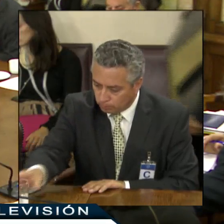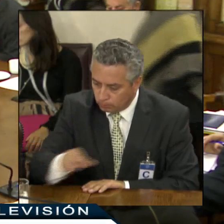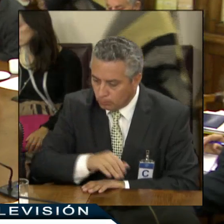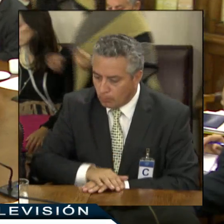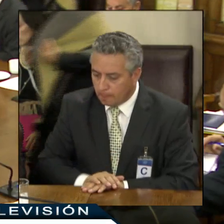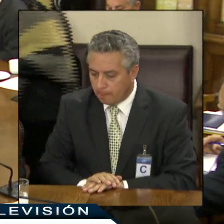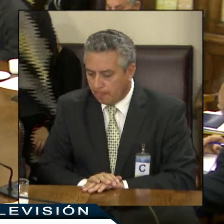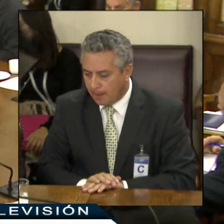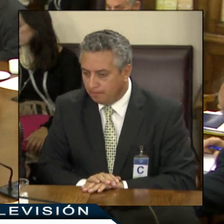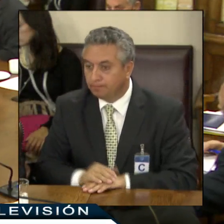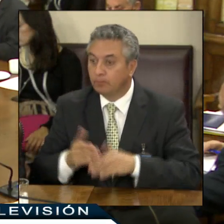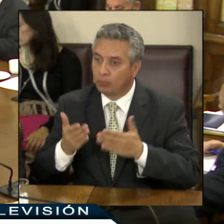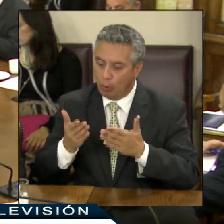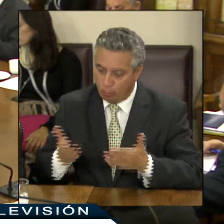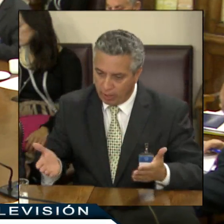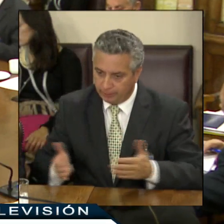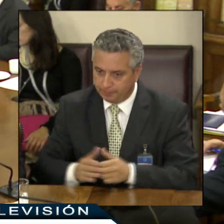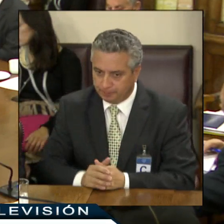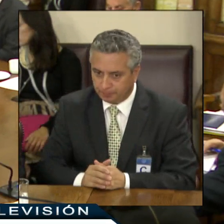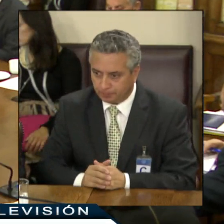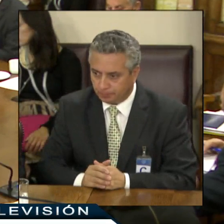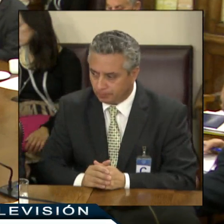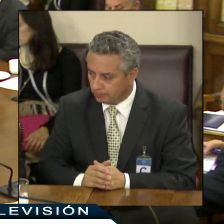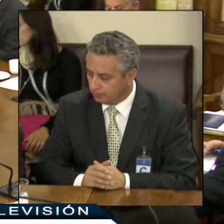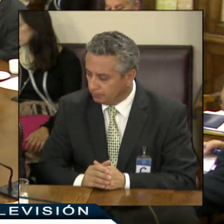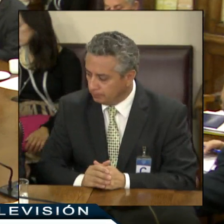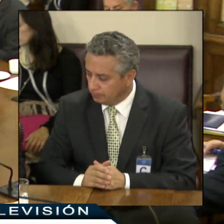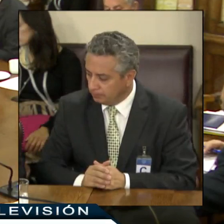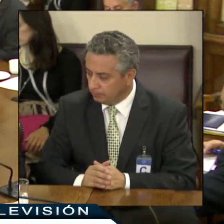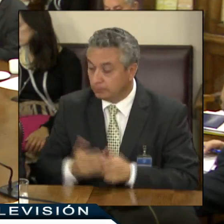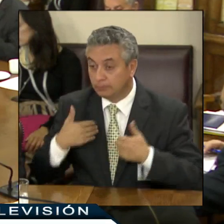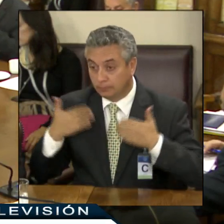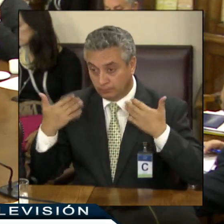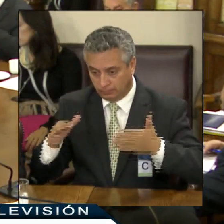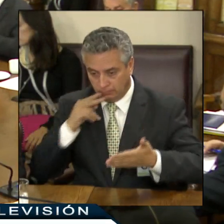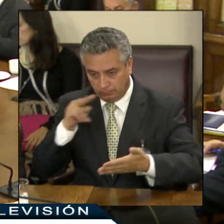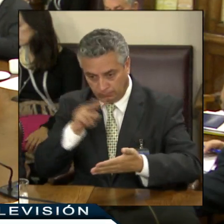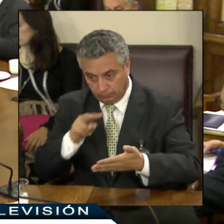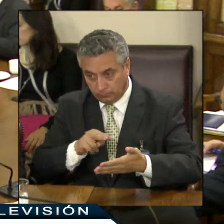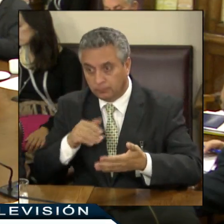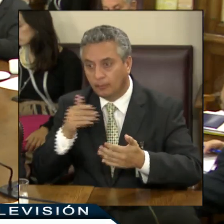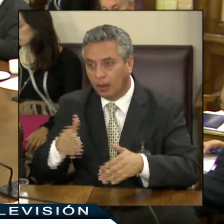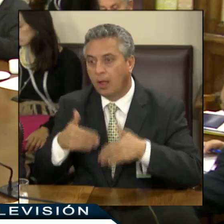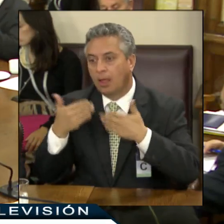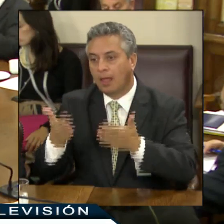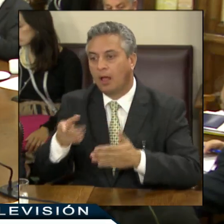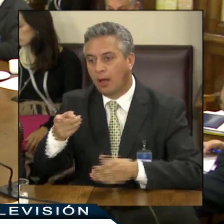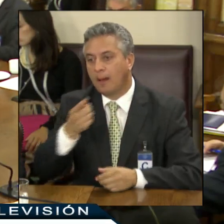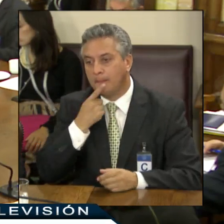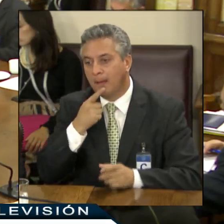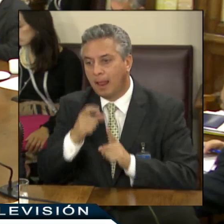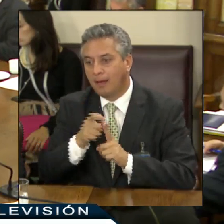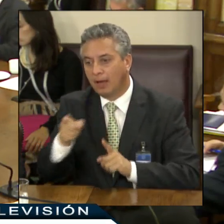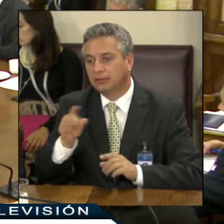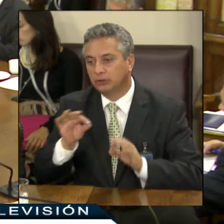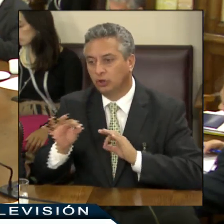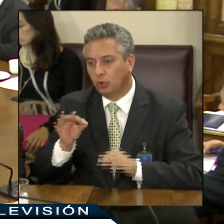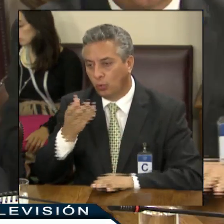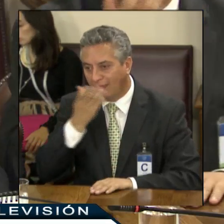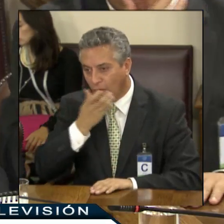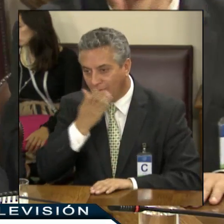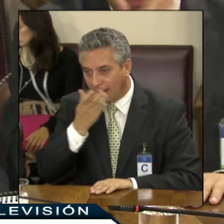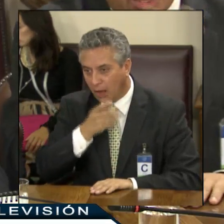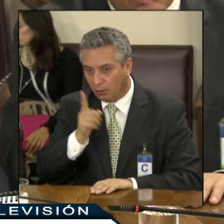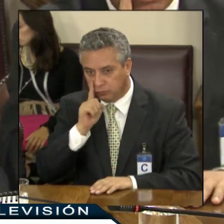ya bueno como hemos leído Vamos a darle la palabra al Señor Gustavo brara que